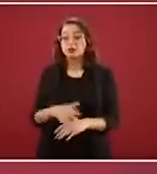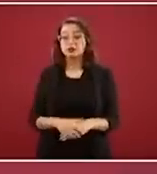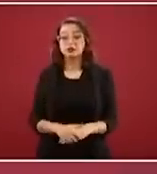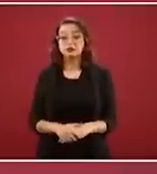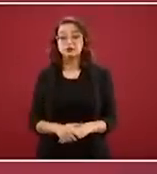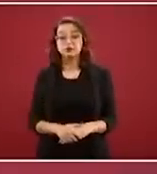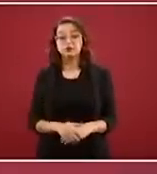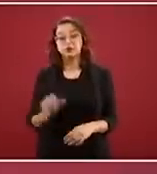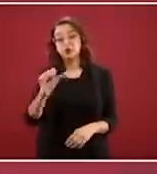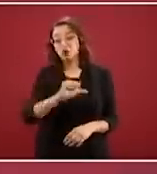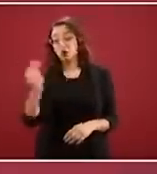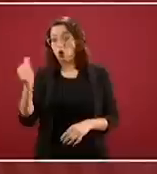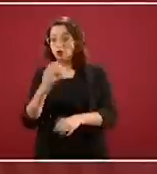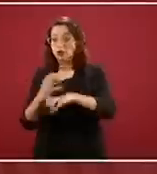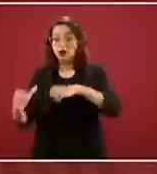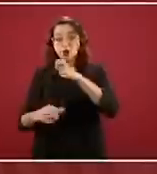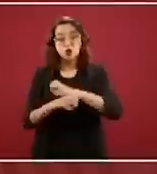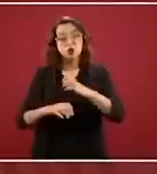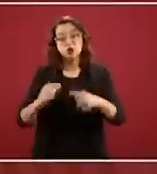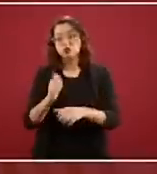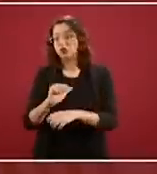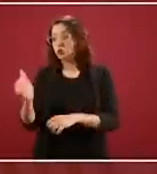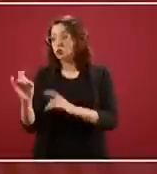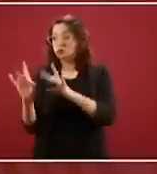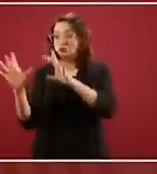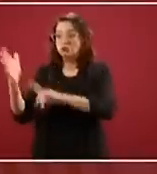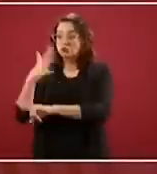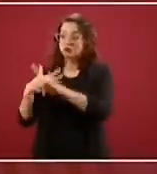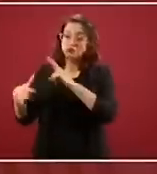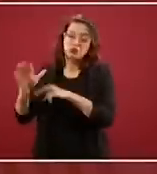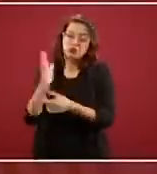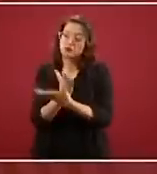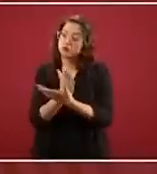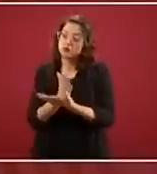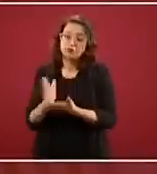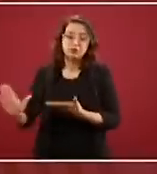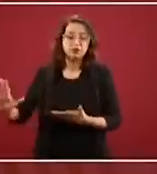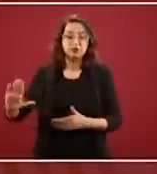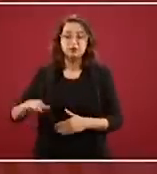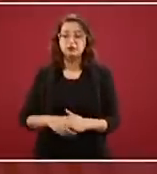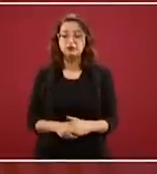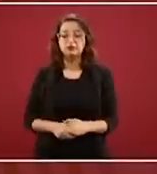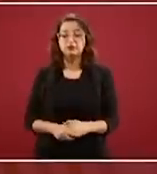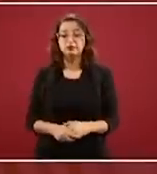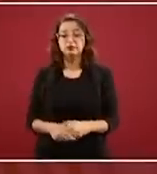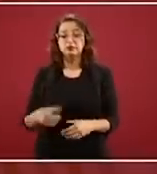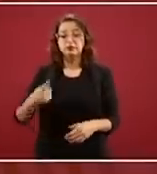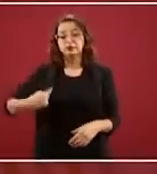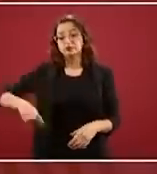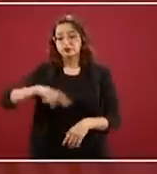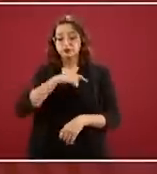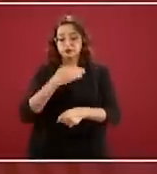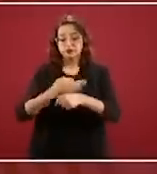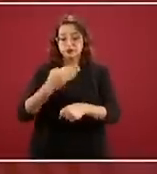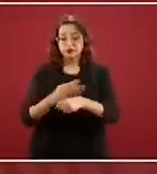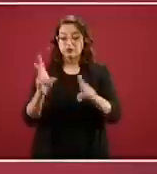independientemente de cualquier otra consideración. A nosotros nos importa